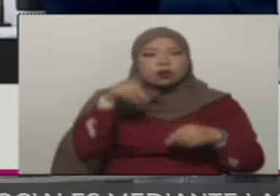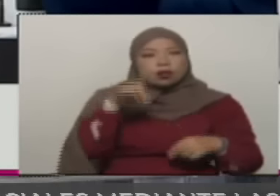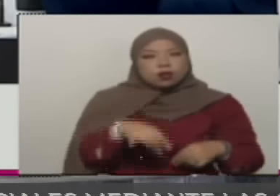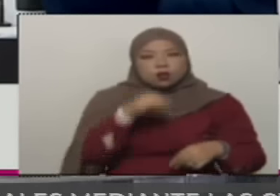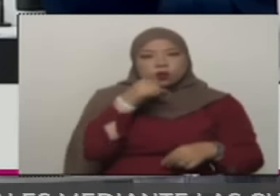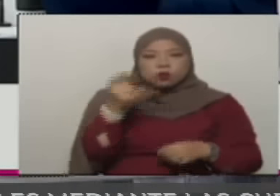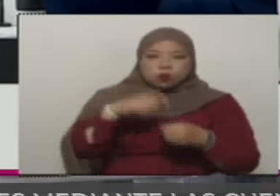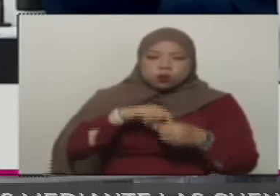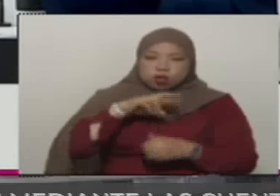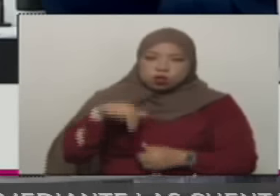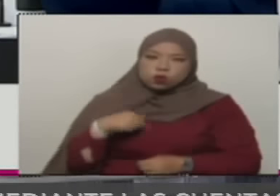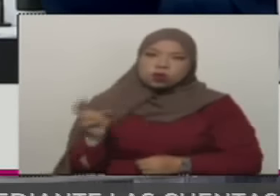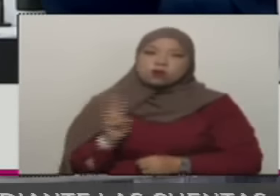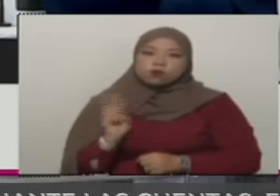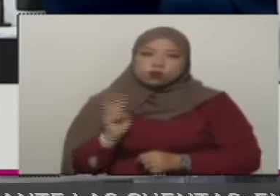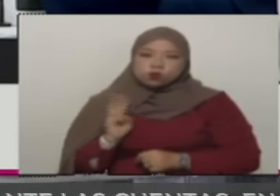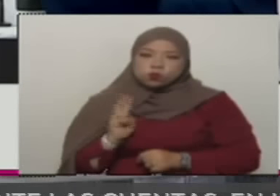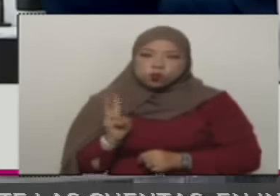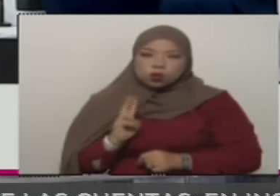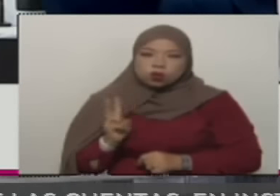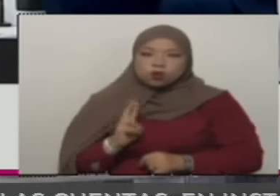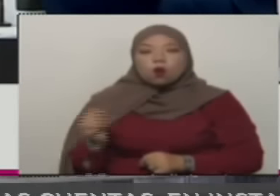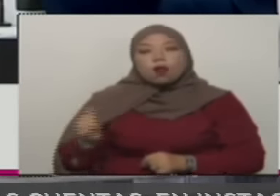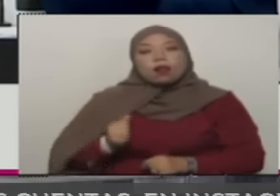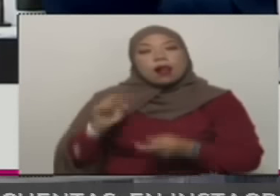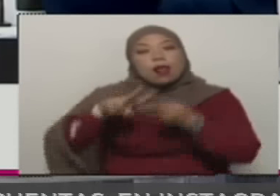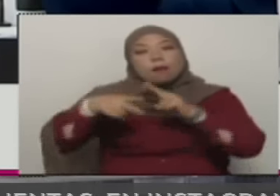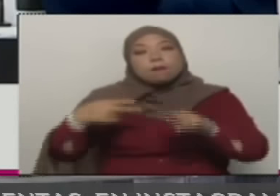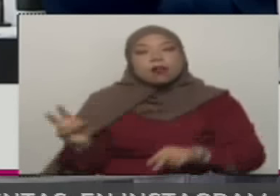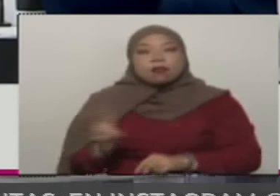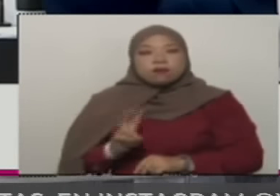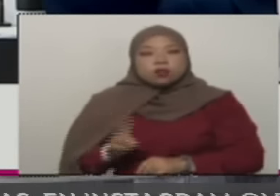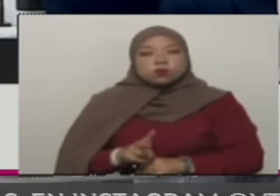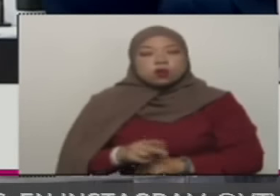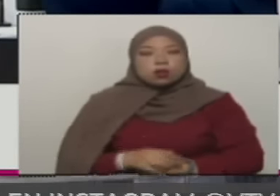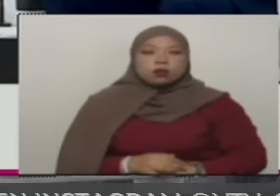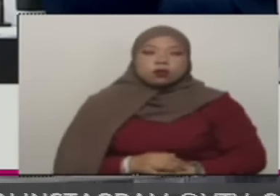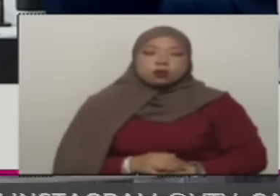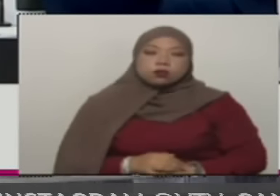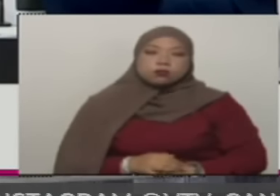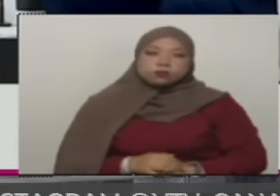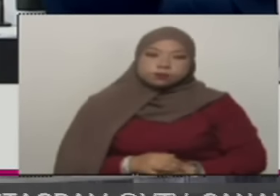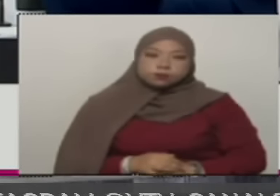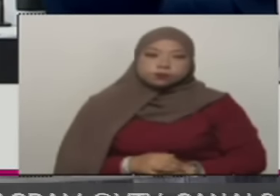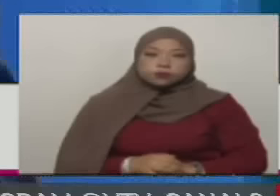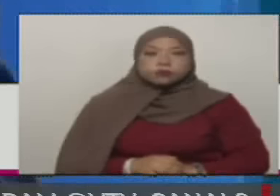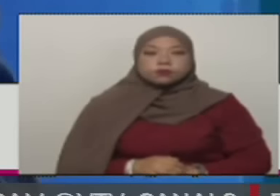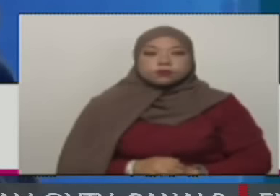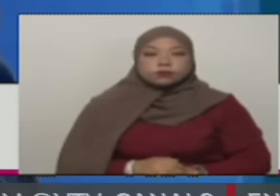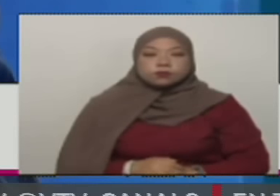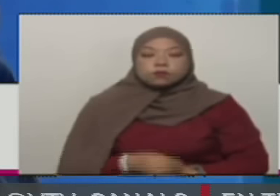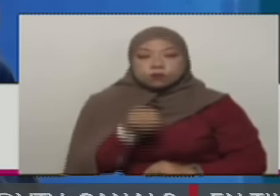dentro de nuestro país. ¿Está garantizada entonces la paz de Venezuela, presidente? Claro, fíjate, bien bueno lo que tú